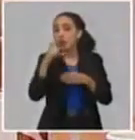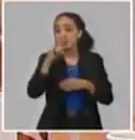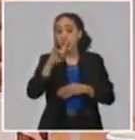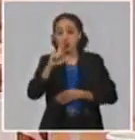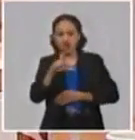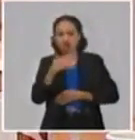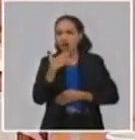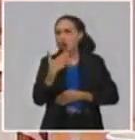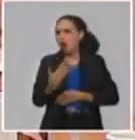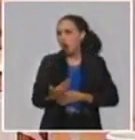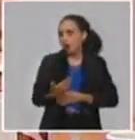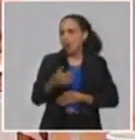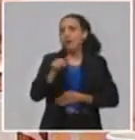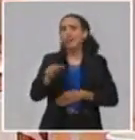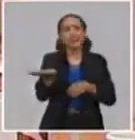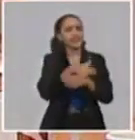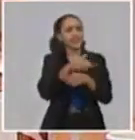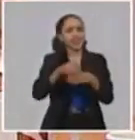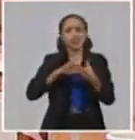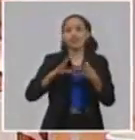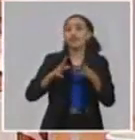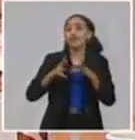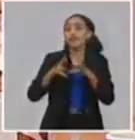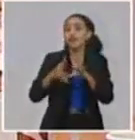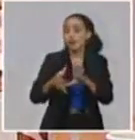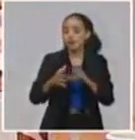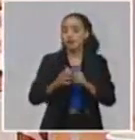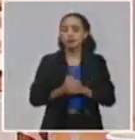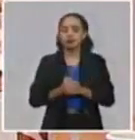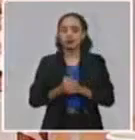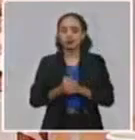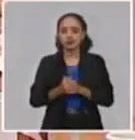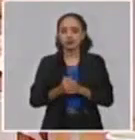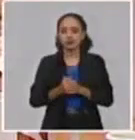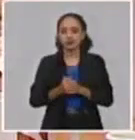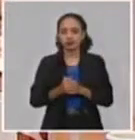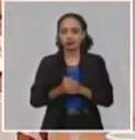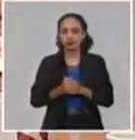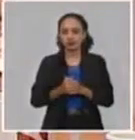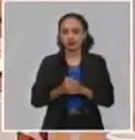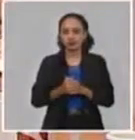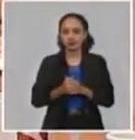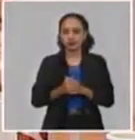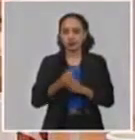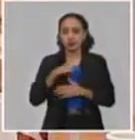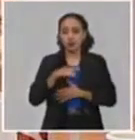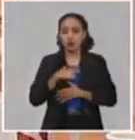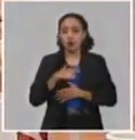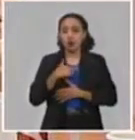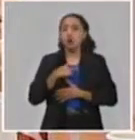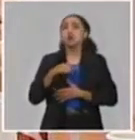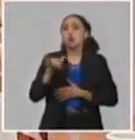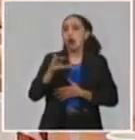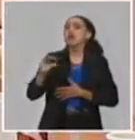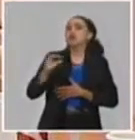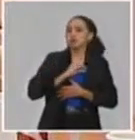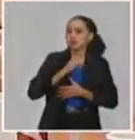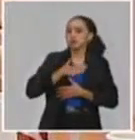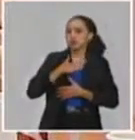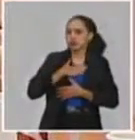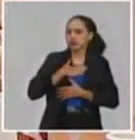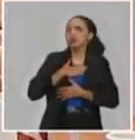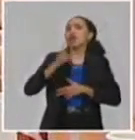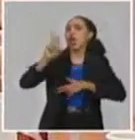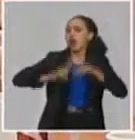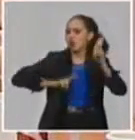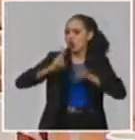distintas vías que existen, por la propia exportación. Yo me quedo con el porcentaje que acordé con la empresa